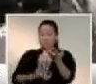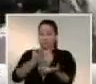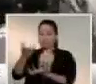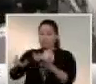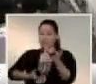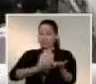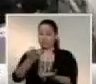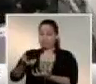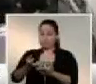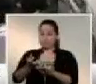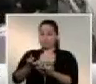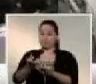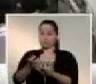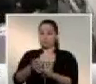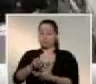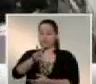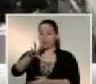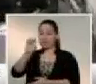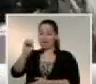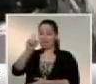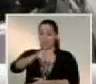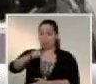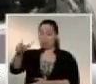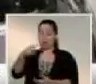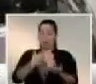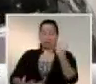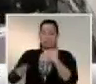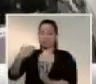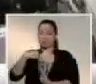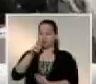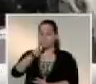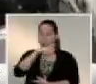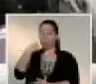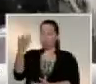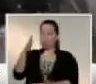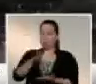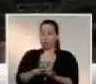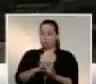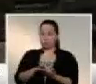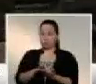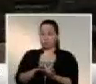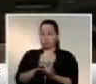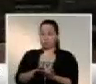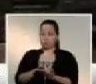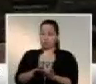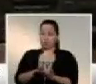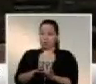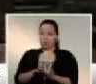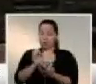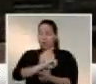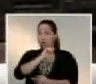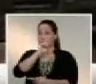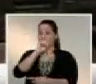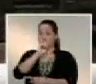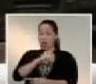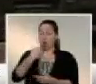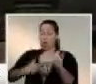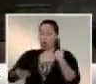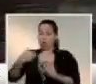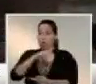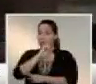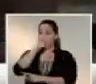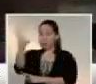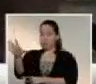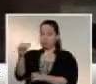incendiaron, resultando 30 personas lesionadas, 2 fallecidos, los cuales fueron los heridos fueron